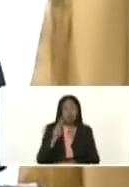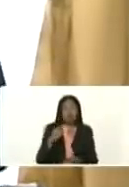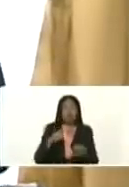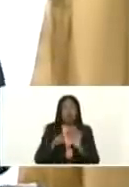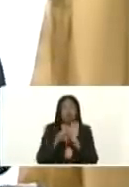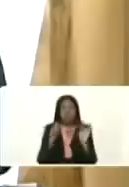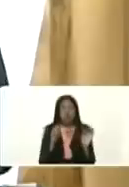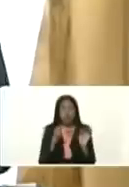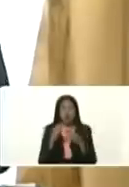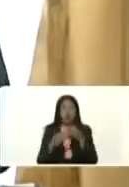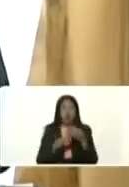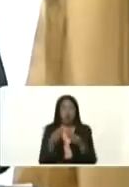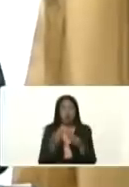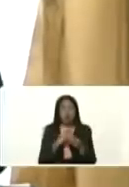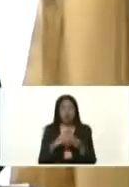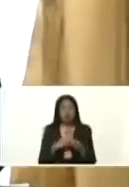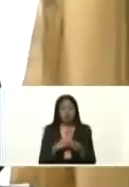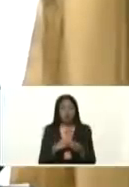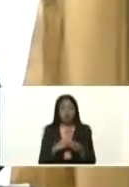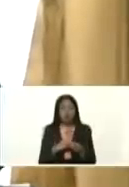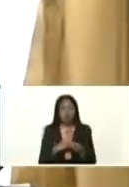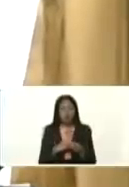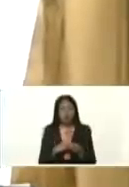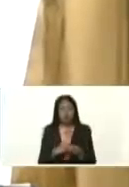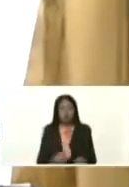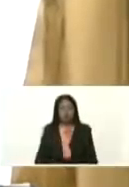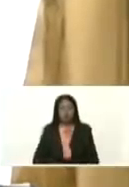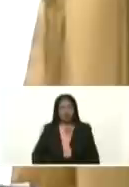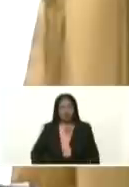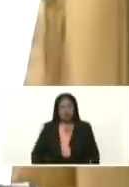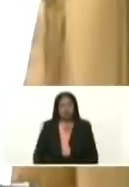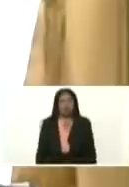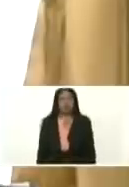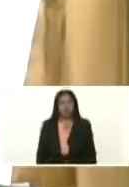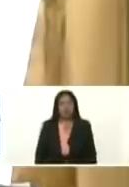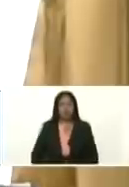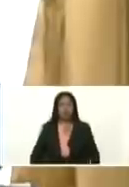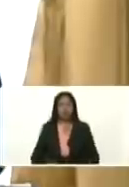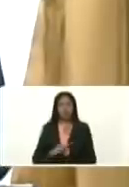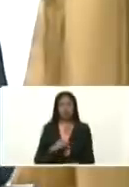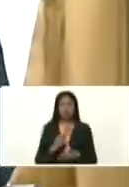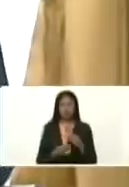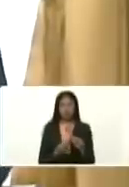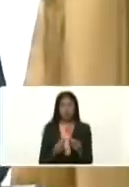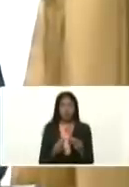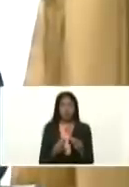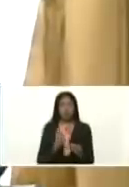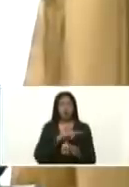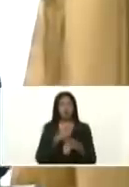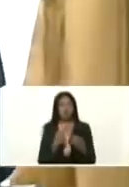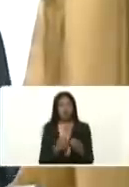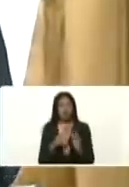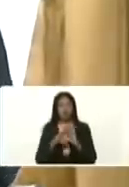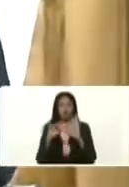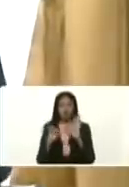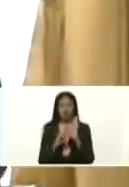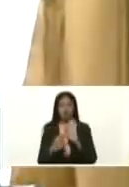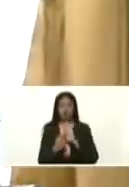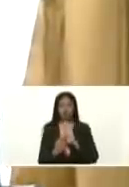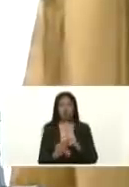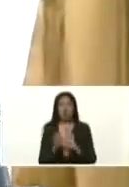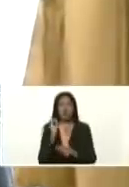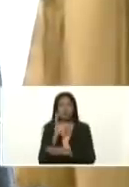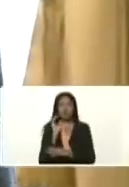es el funcionamiento de los órganos del poder constituido pero también el funcionamiento del poder constituyente expresado en la asamblea